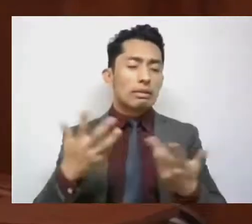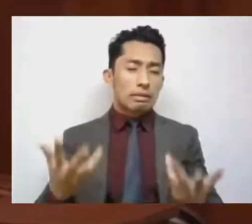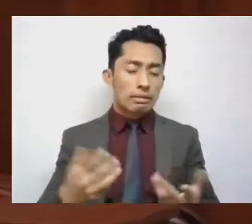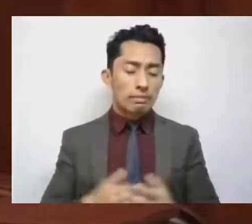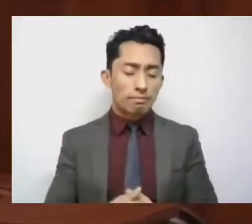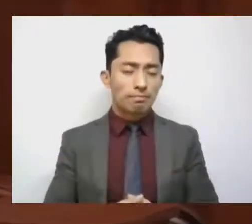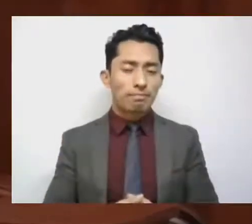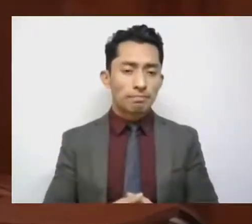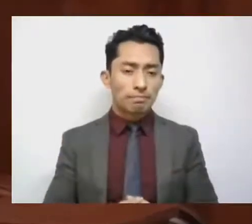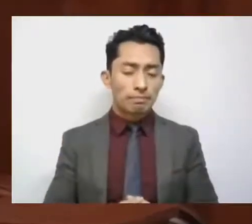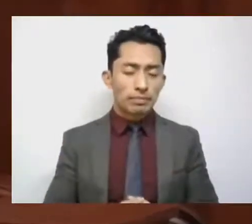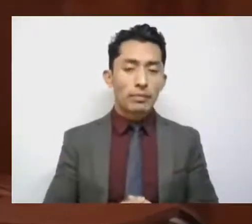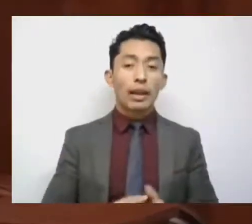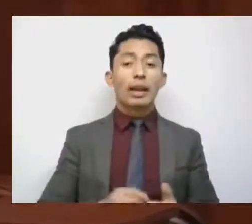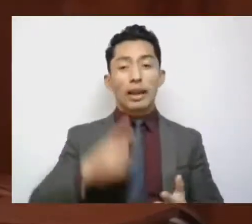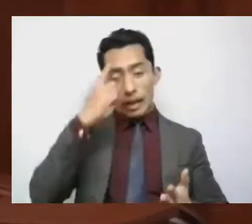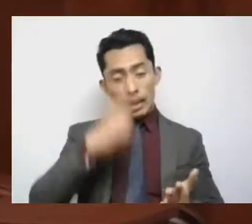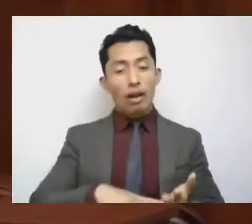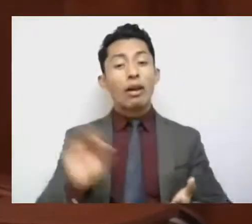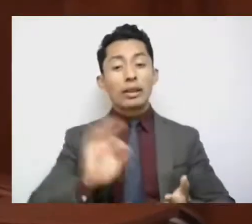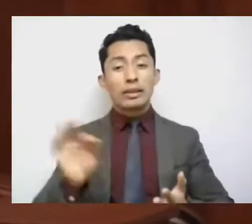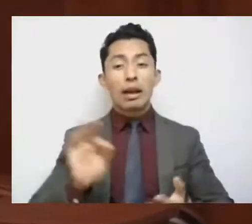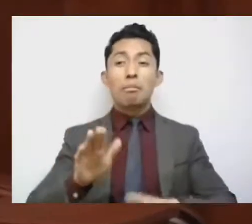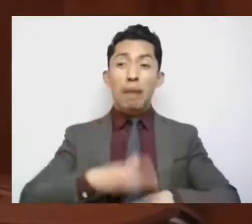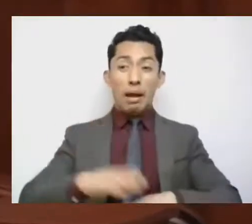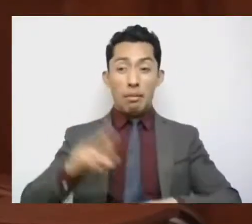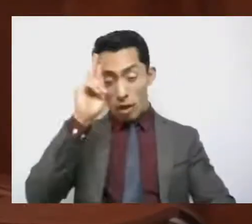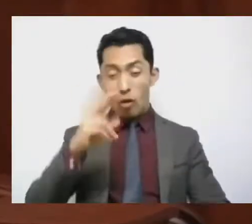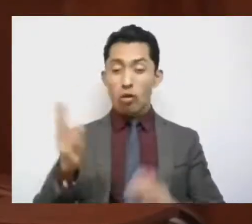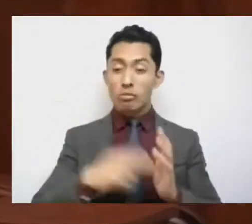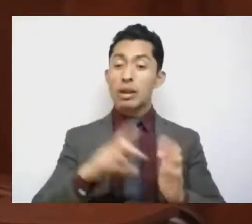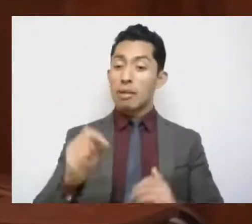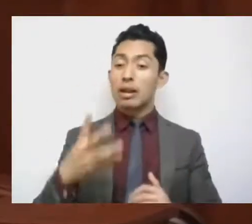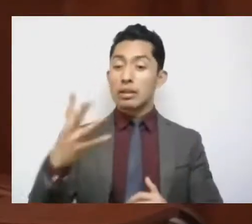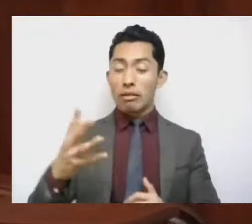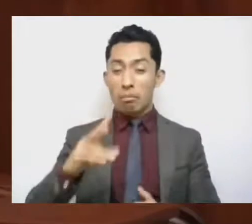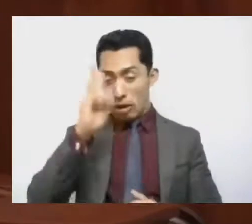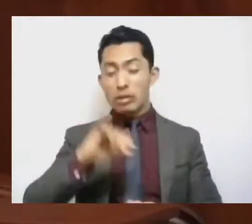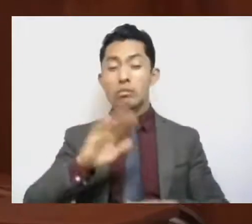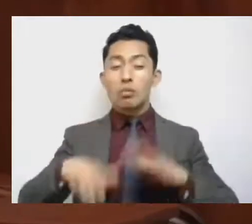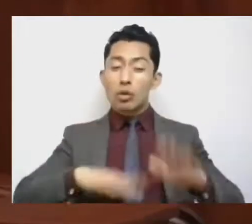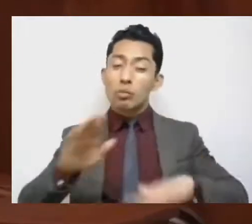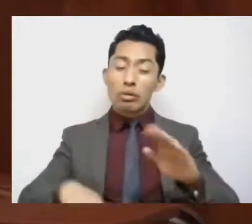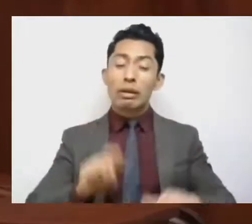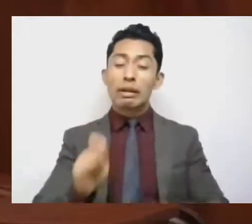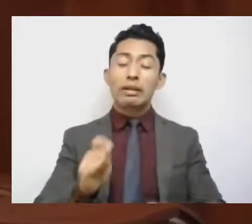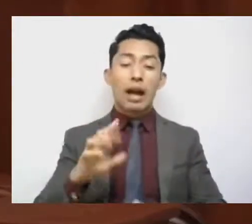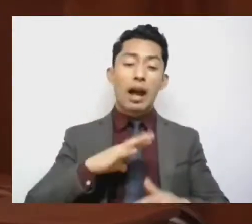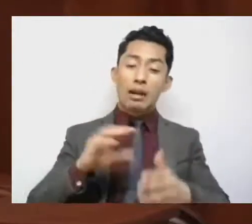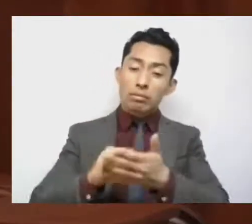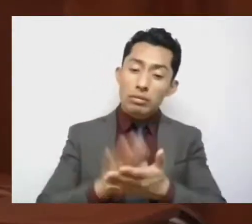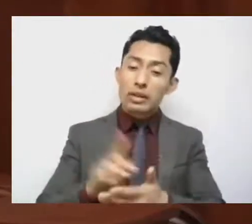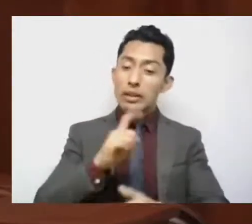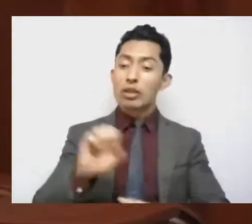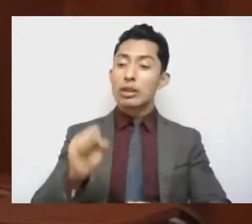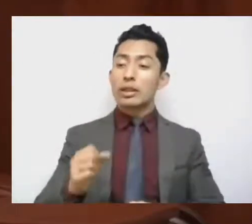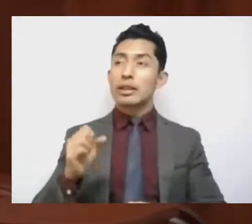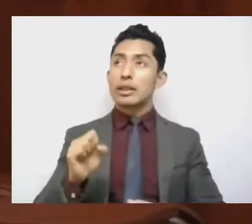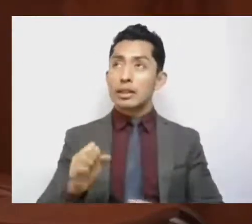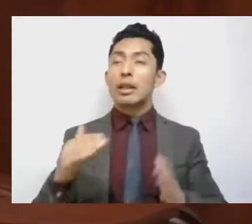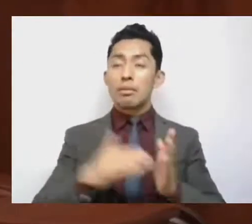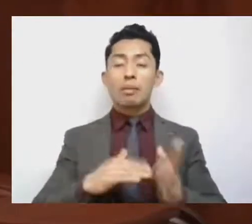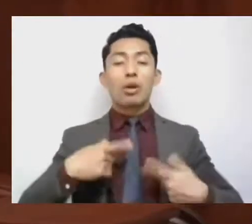se pronostica incrementará para el año 2025, cuando se estima que se registrarán 160,000